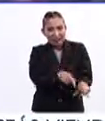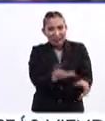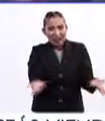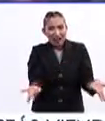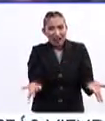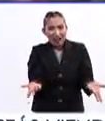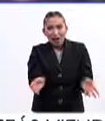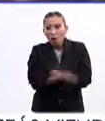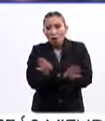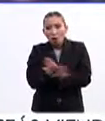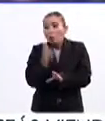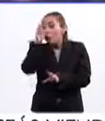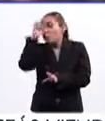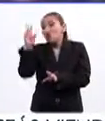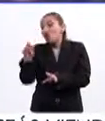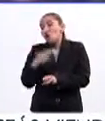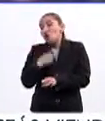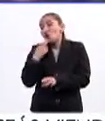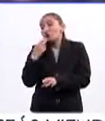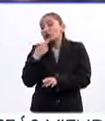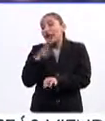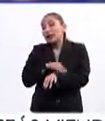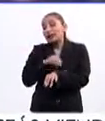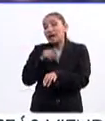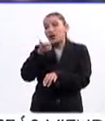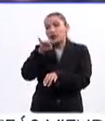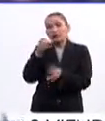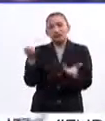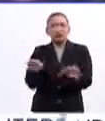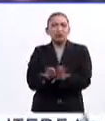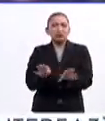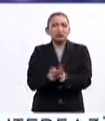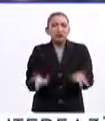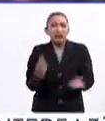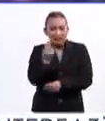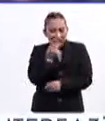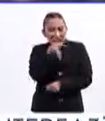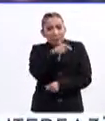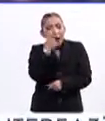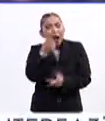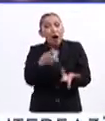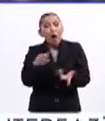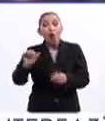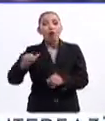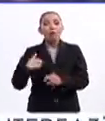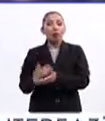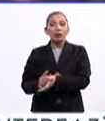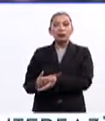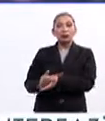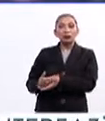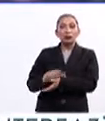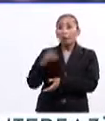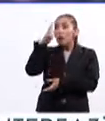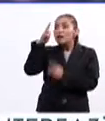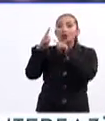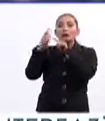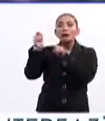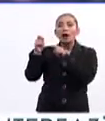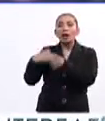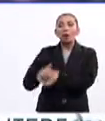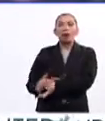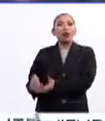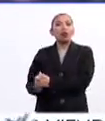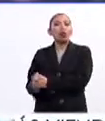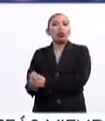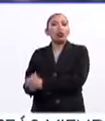que vamos a lograr es que todo esto se empiece a manejar como un mercado negro, como siempre ha